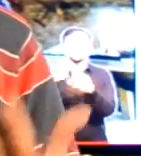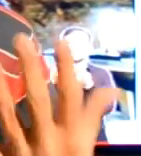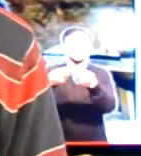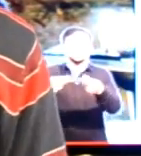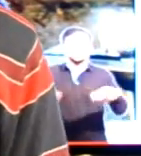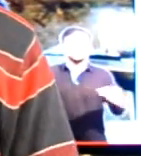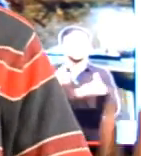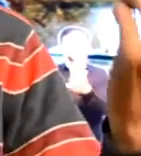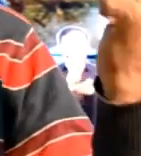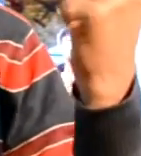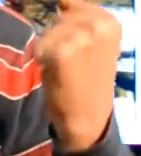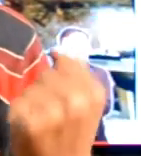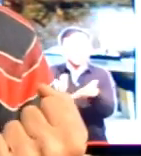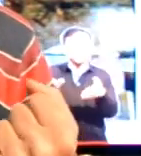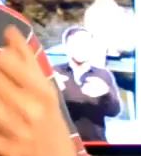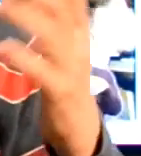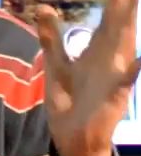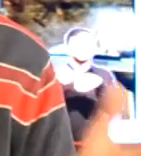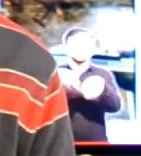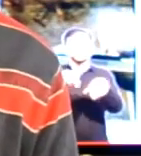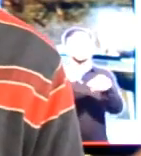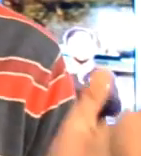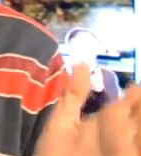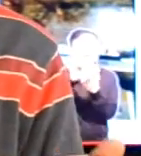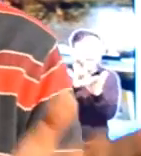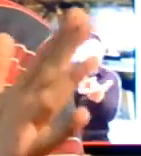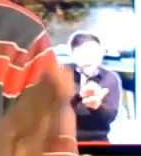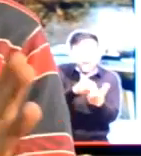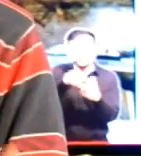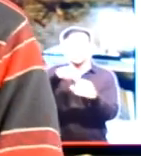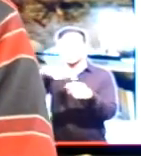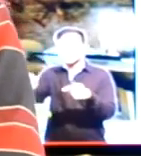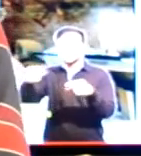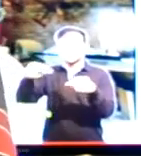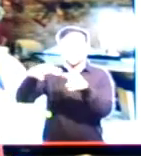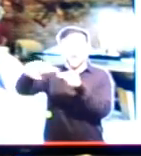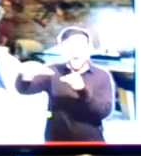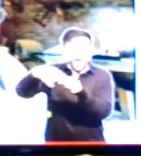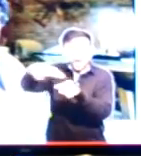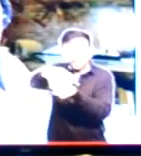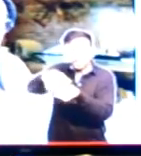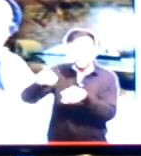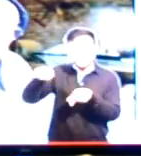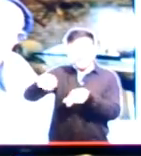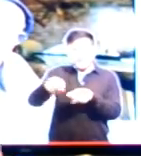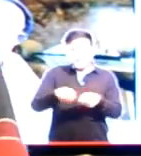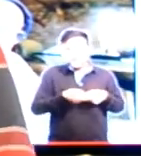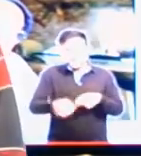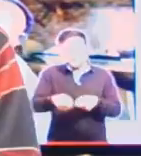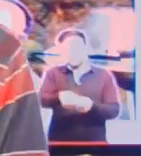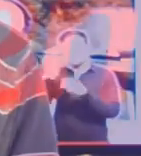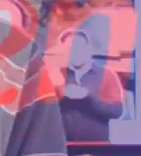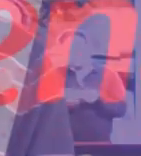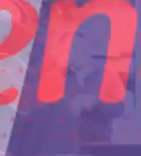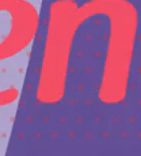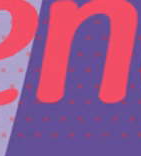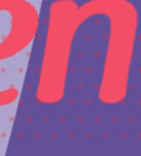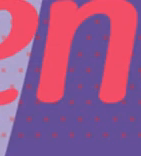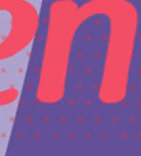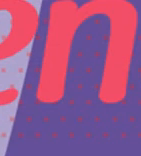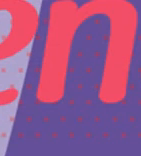podrán entrar acá porque es un museo accesible, o sea, un museo también cómodo para ver, ¿eh? Así que bueno.